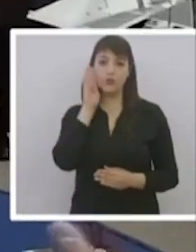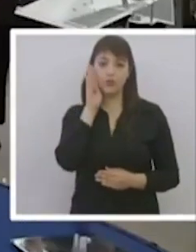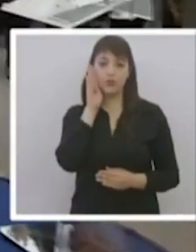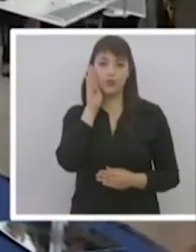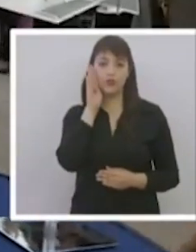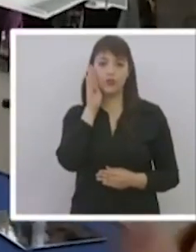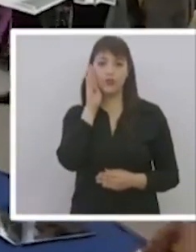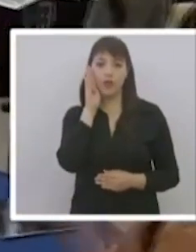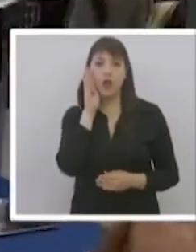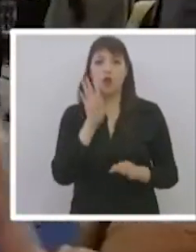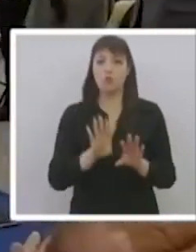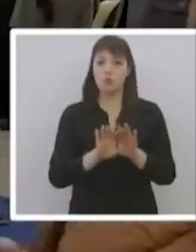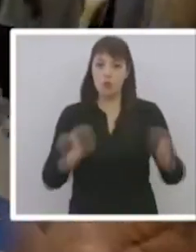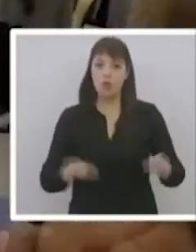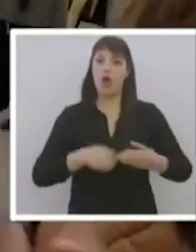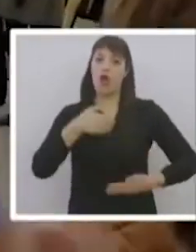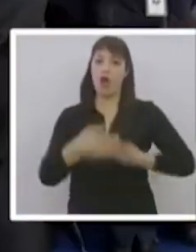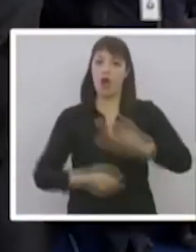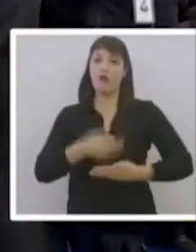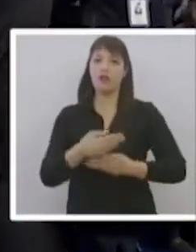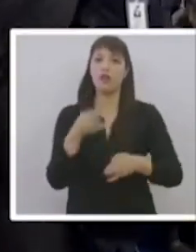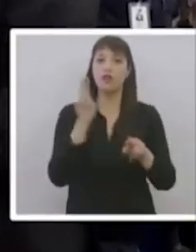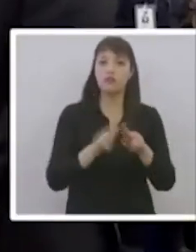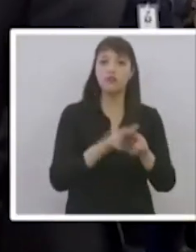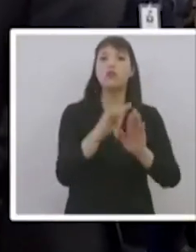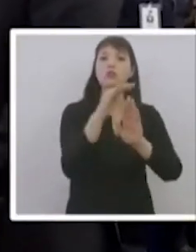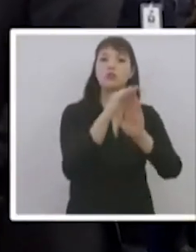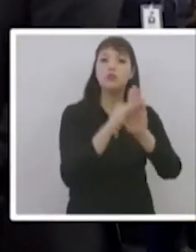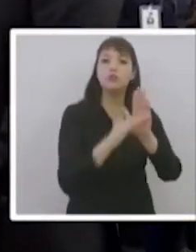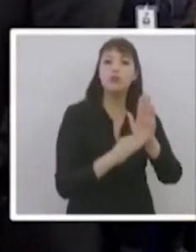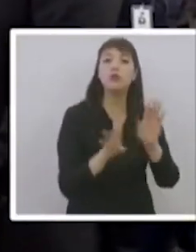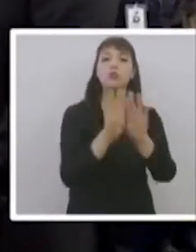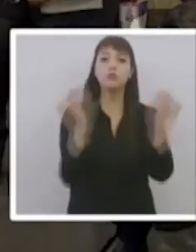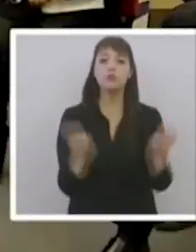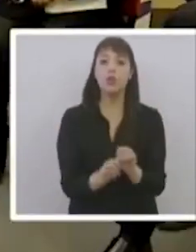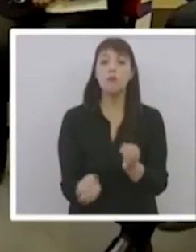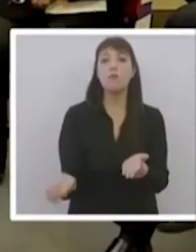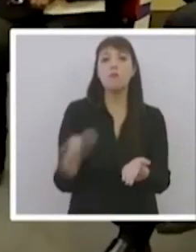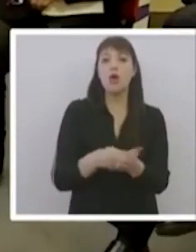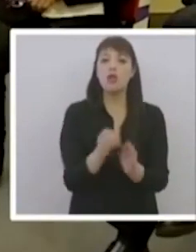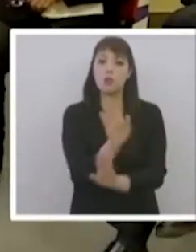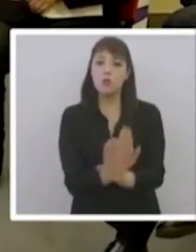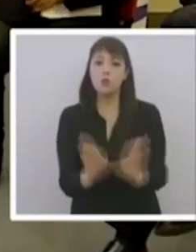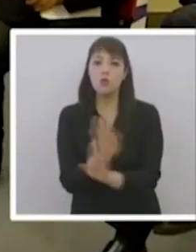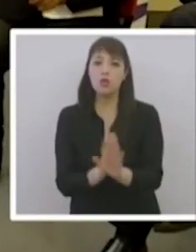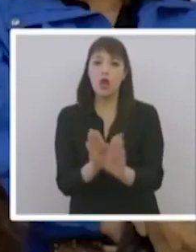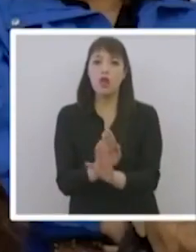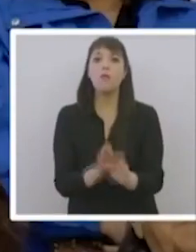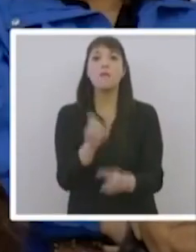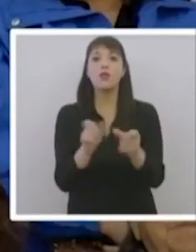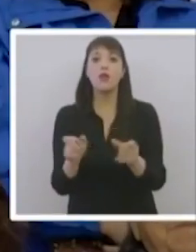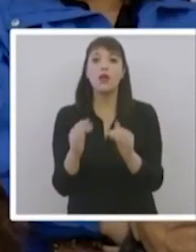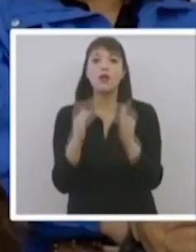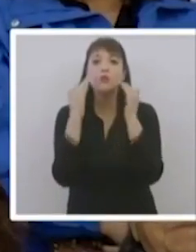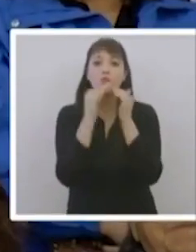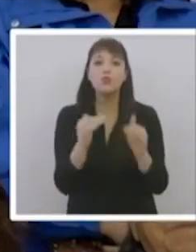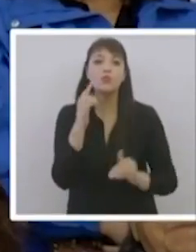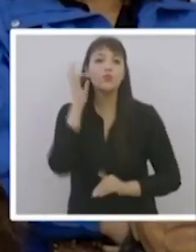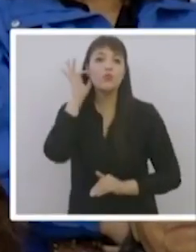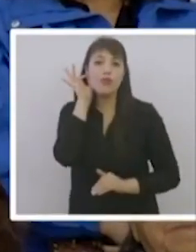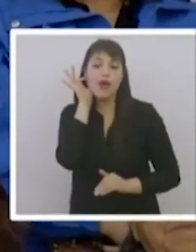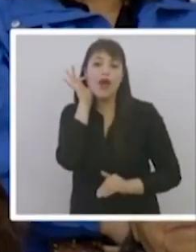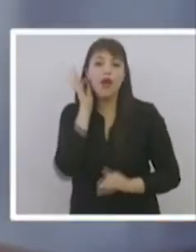también es rescatar y realzar la importancia que tiene el aumento del programa de red local de apoyos y cuidados, que está al alero